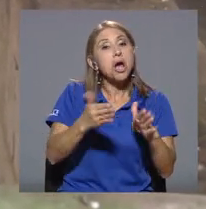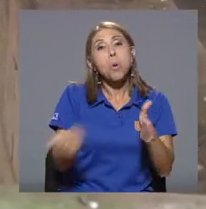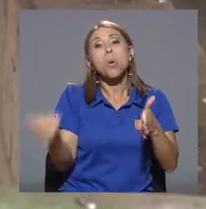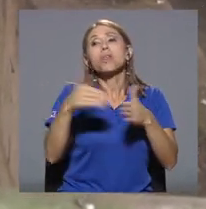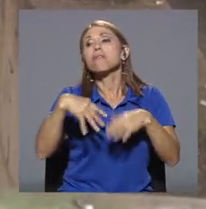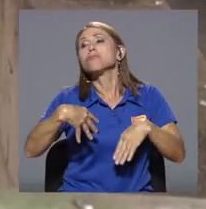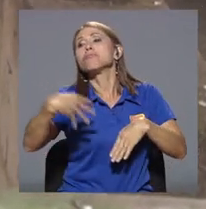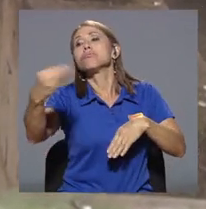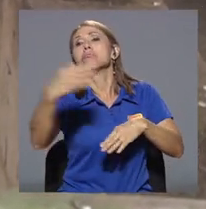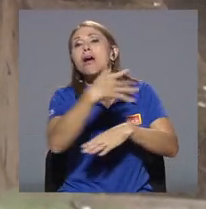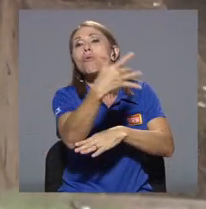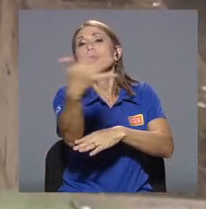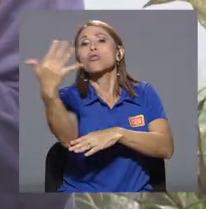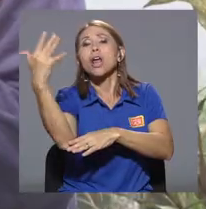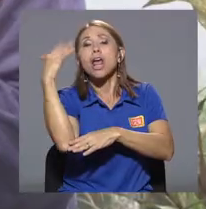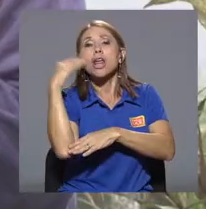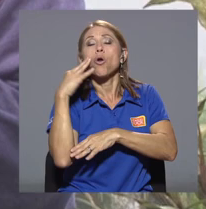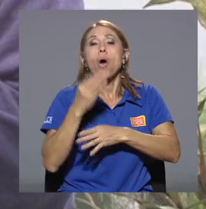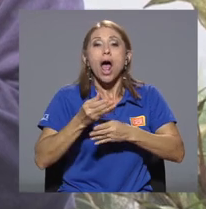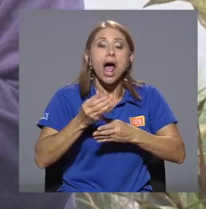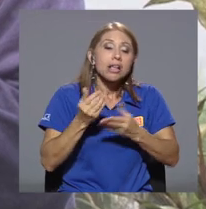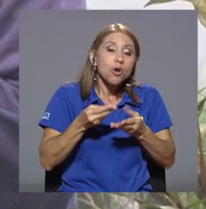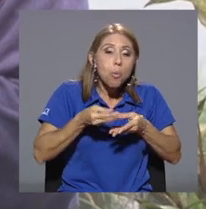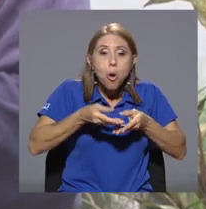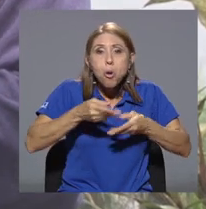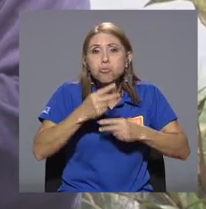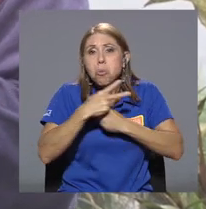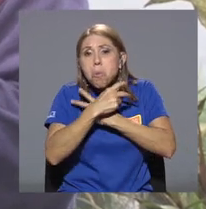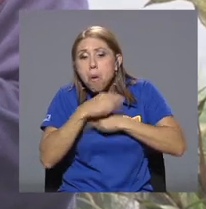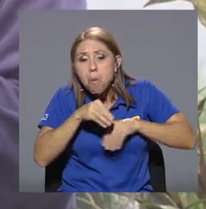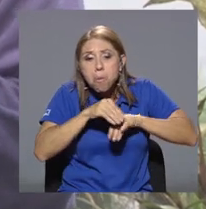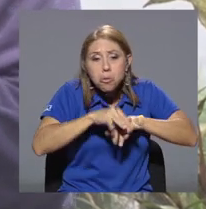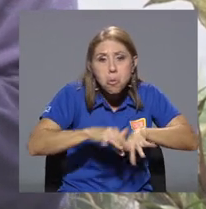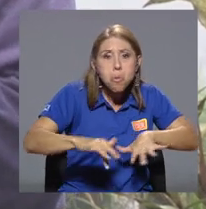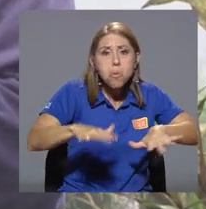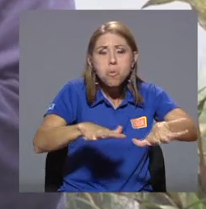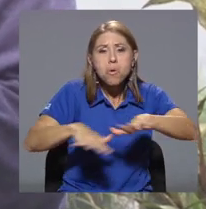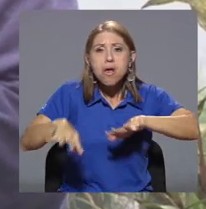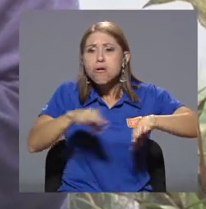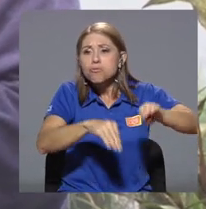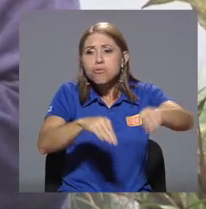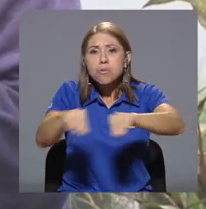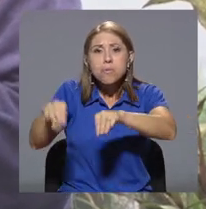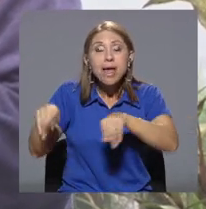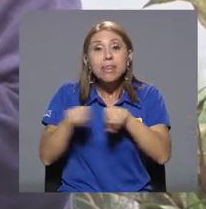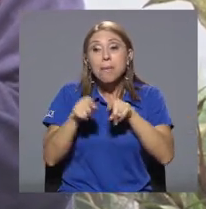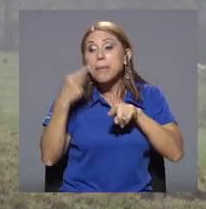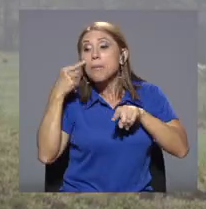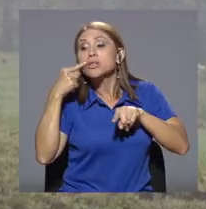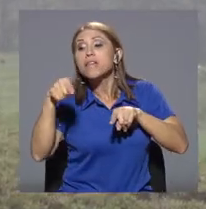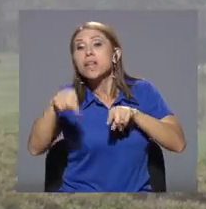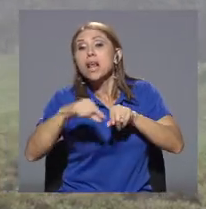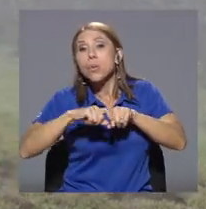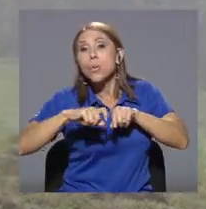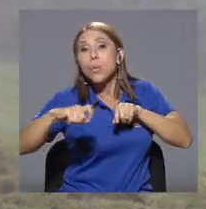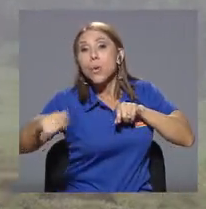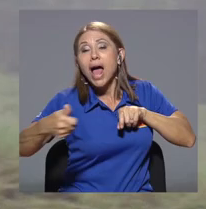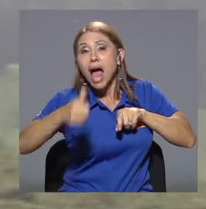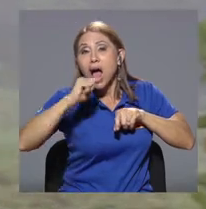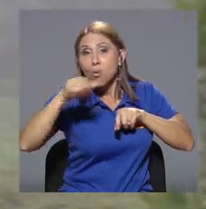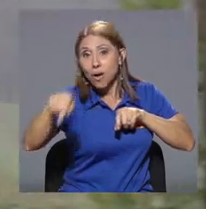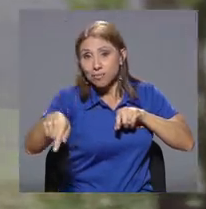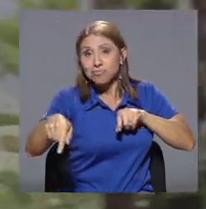Palposero a regar abono, regar herbicida. Otros vamos a ver las pajas de agua, para que viene el agua por pajas de